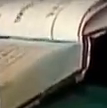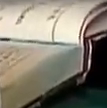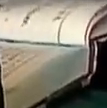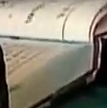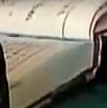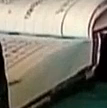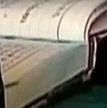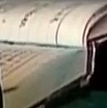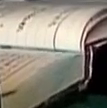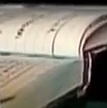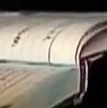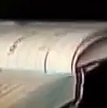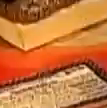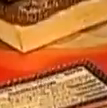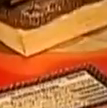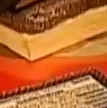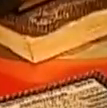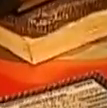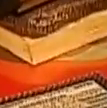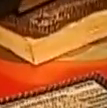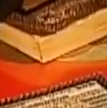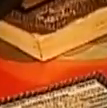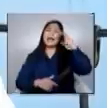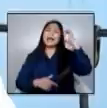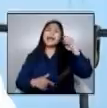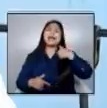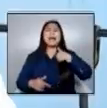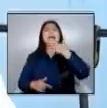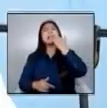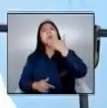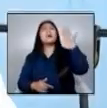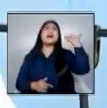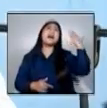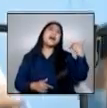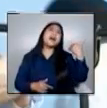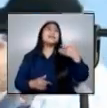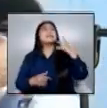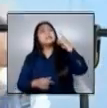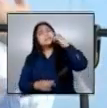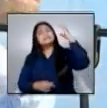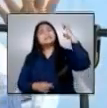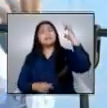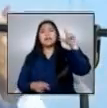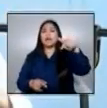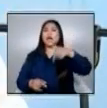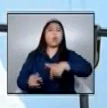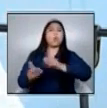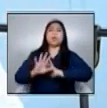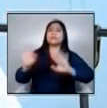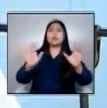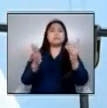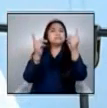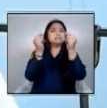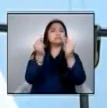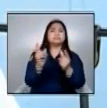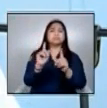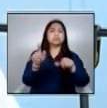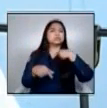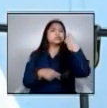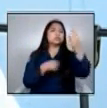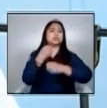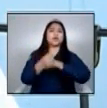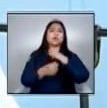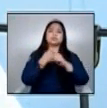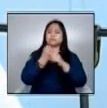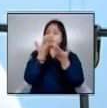que algo que los estudiantes se extraña de su alimentación hoy van ya no ya en el presupuesto el próximo año ya